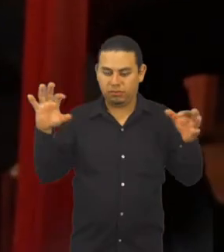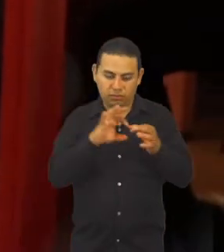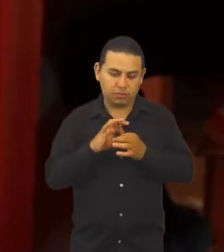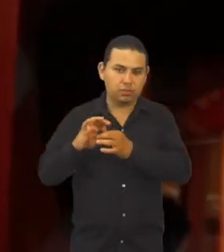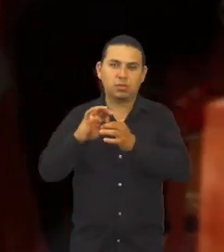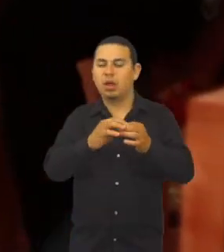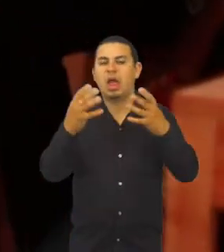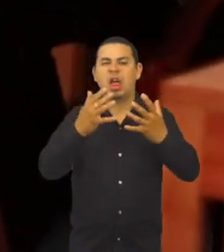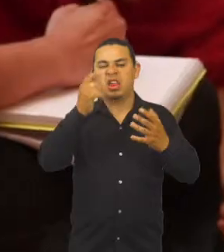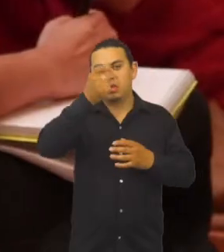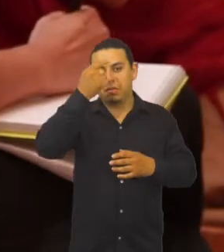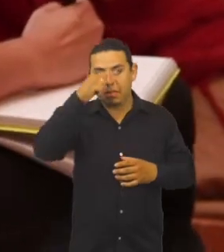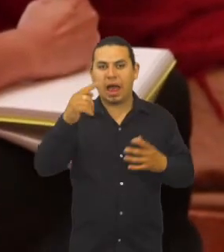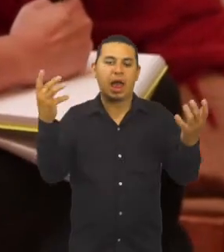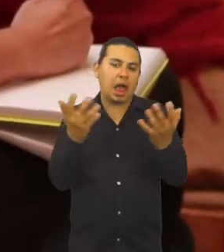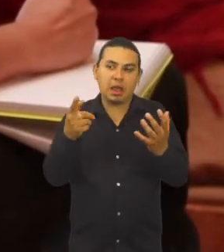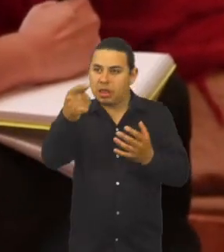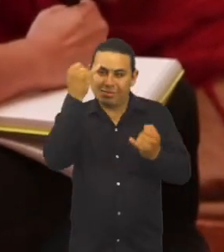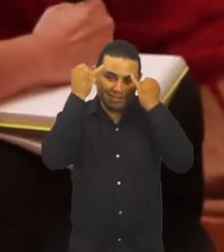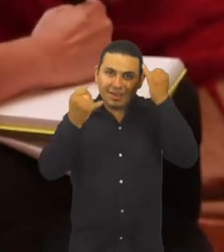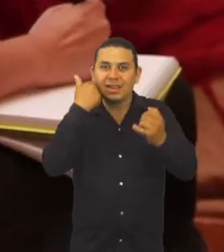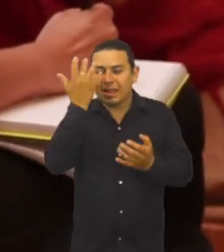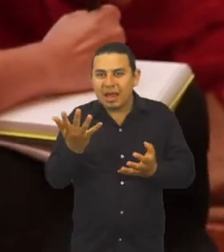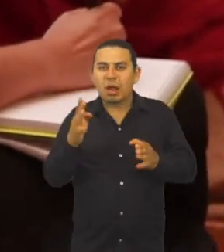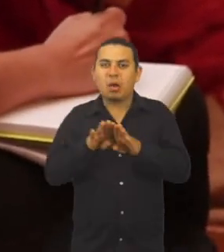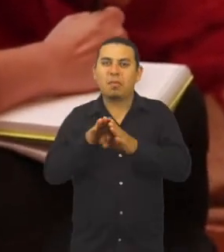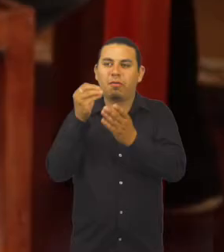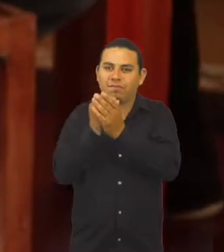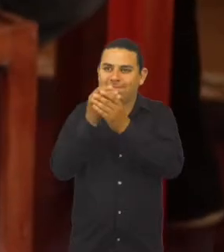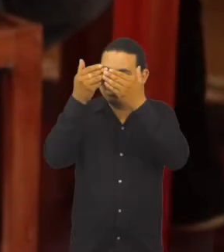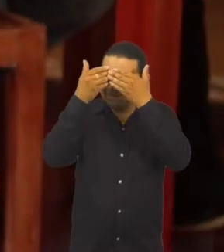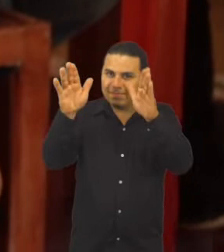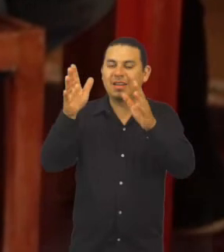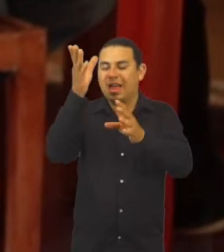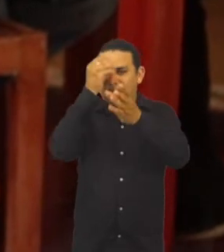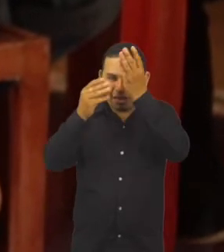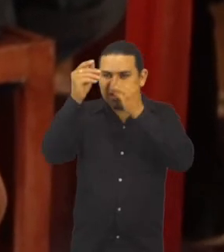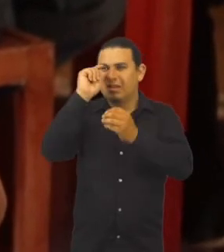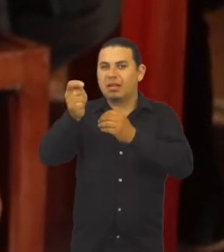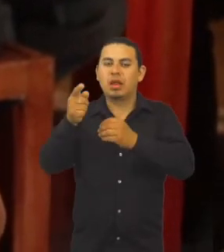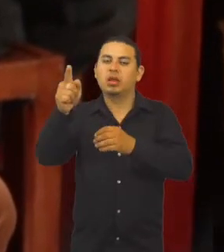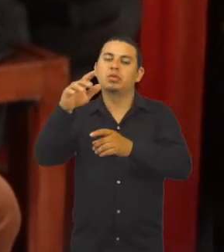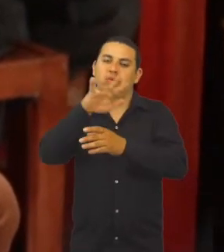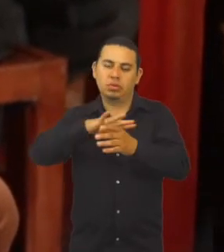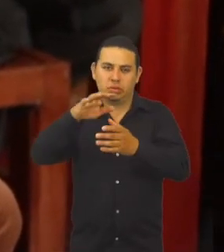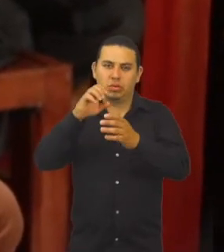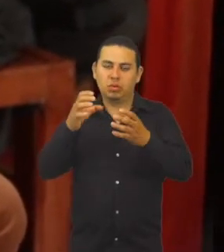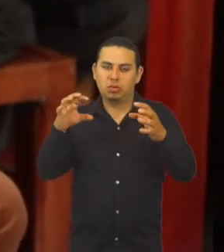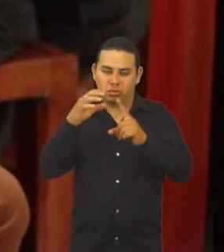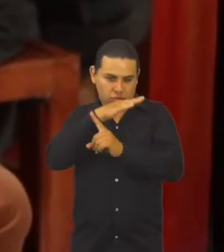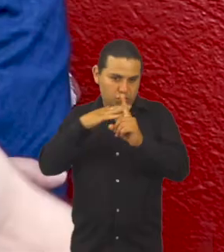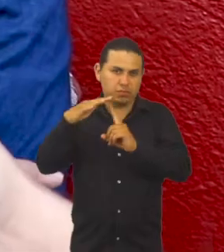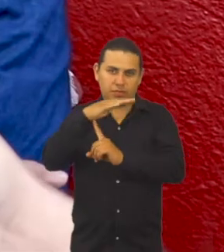que hemos tomado como iniciativa realizar y bueno, es algo de las propuestas que tenemos en el Instituto de